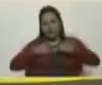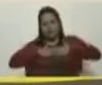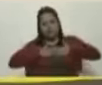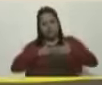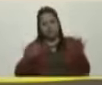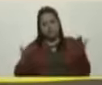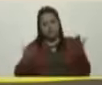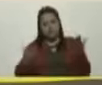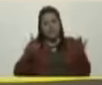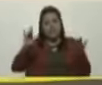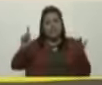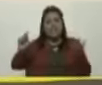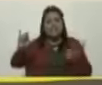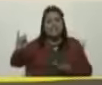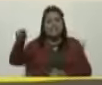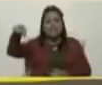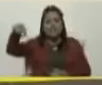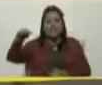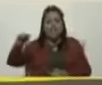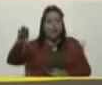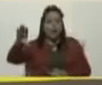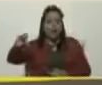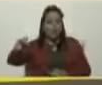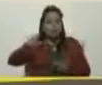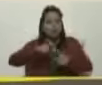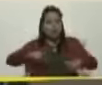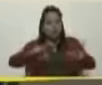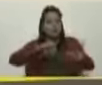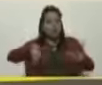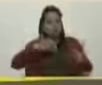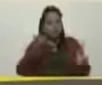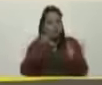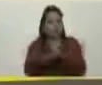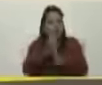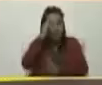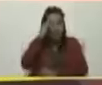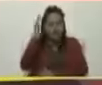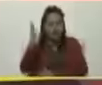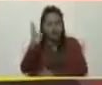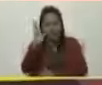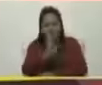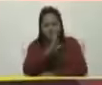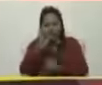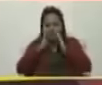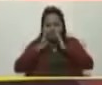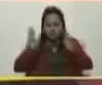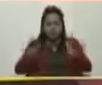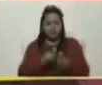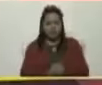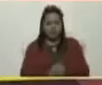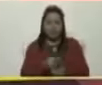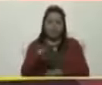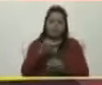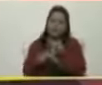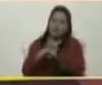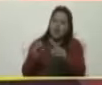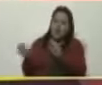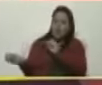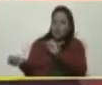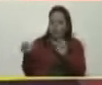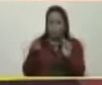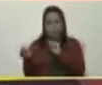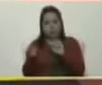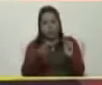en Tinaco tenga la plena seguridad que vamos a vencer. Que Dios me los bendiga. Cerrar esta ronda de conversaciones que ha sido